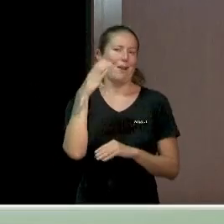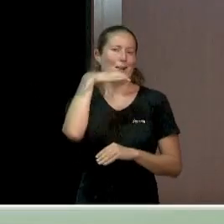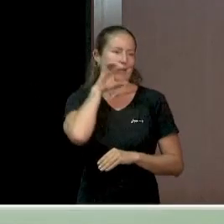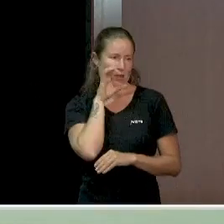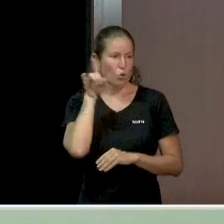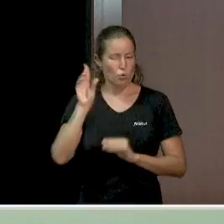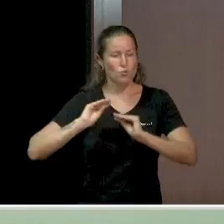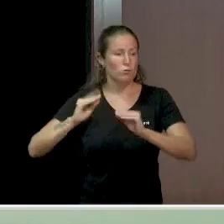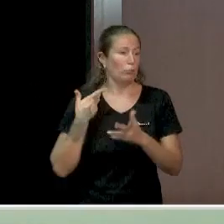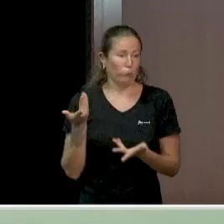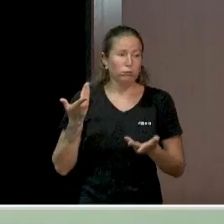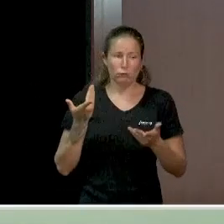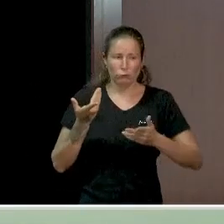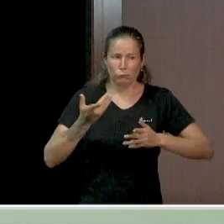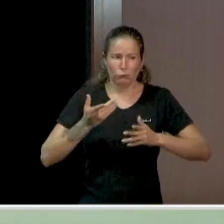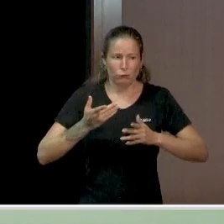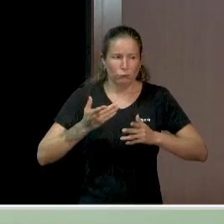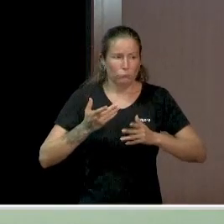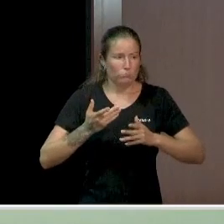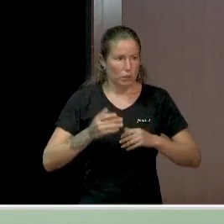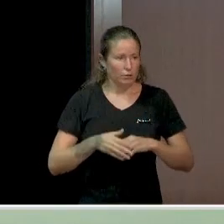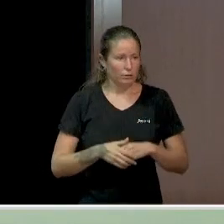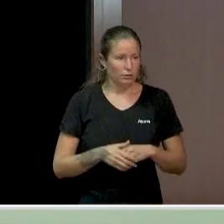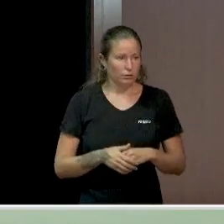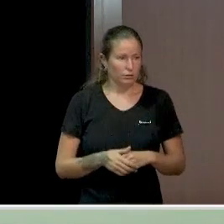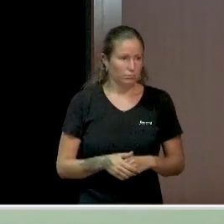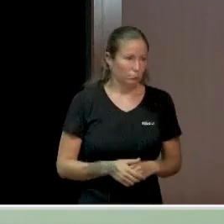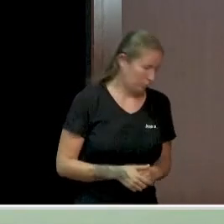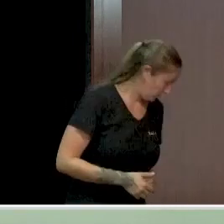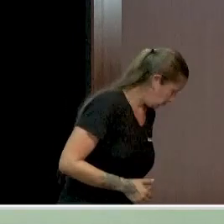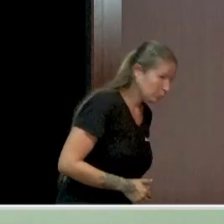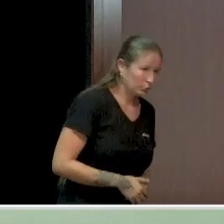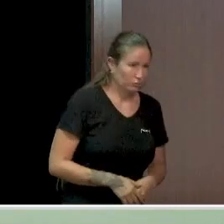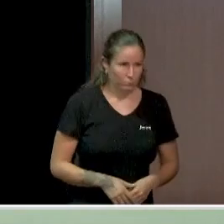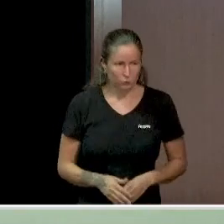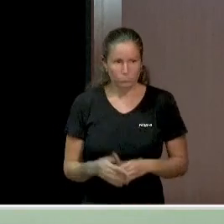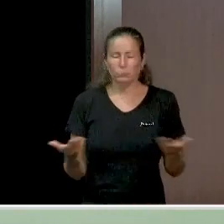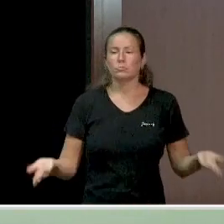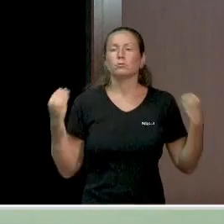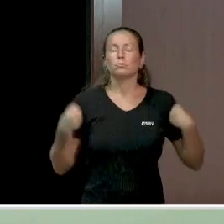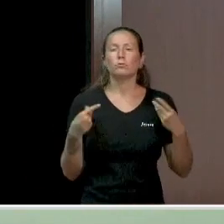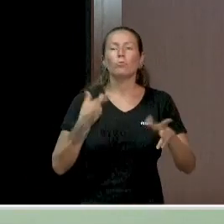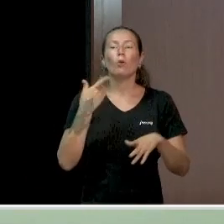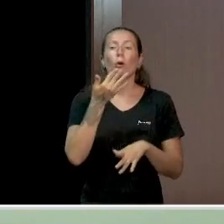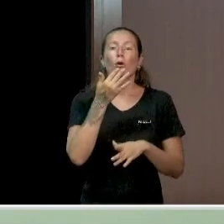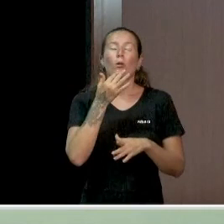extensísimo currículum investigador, pero también con un